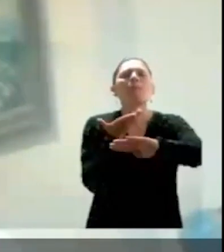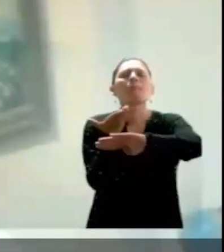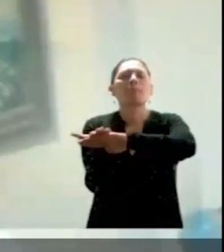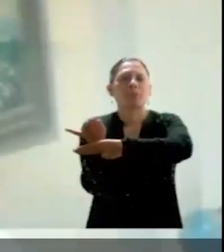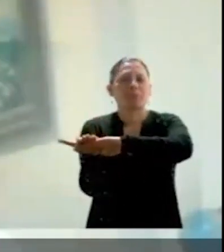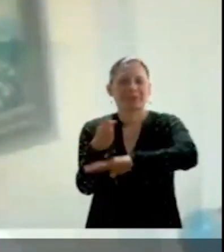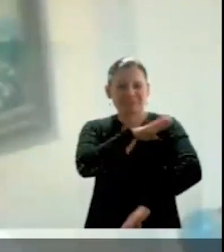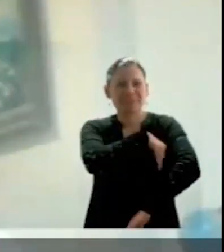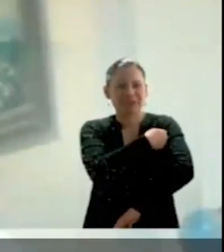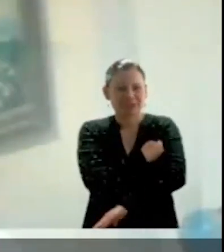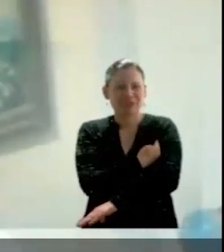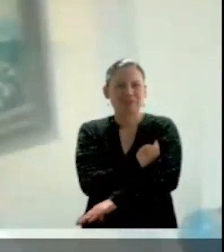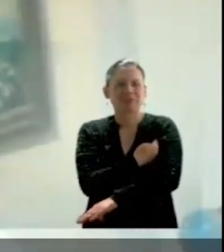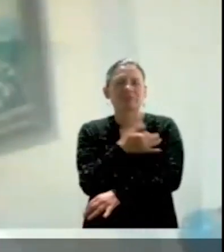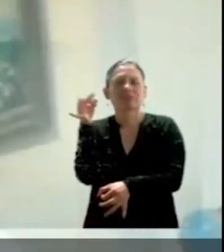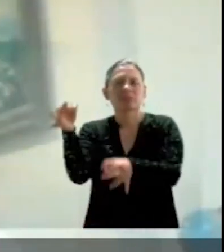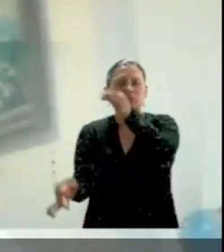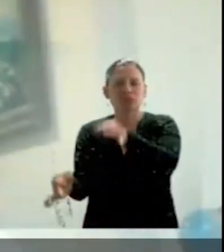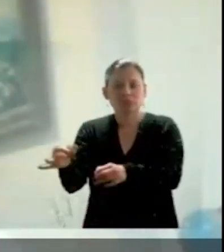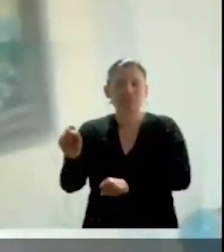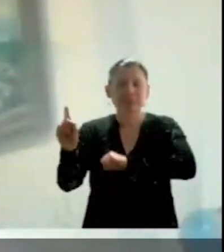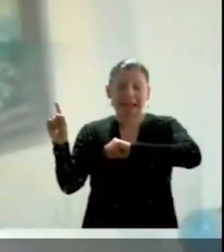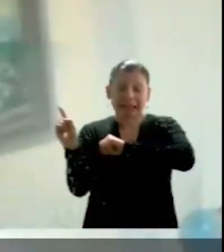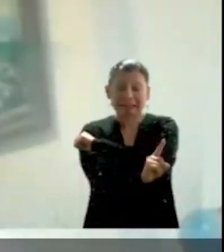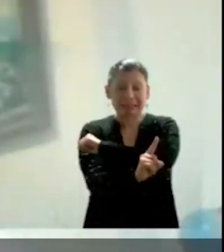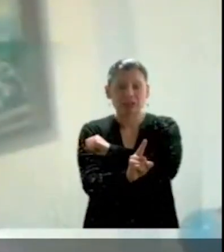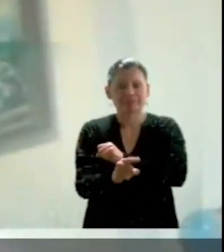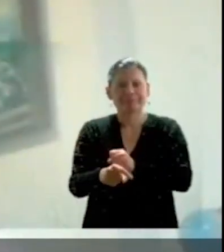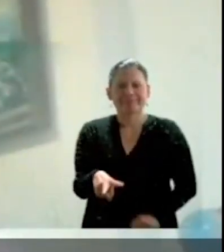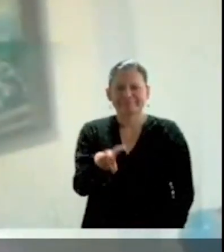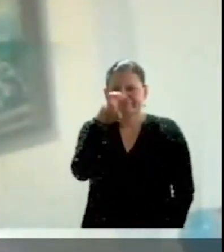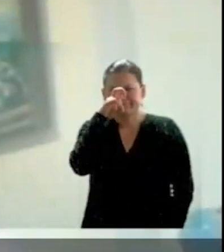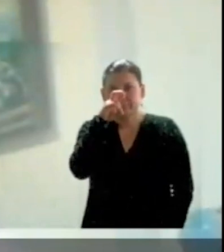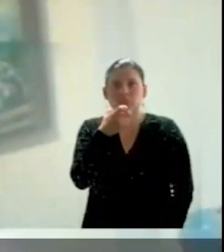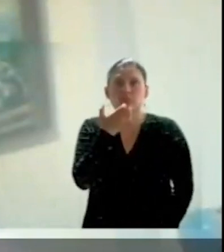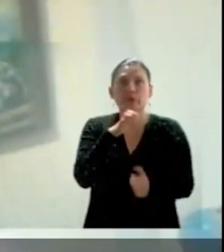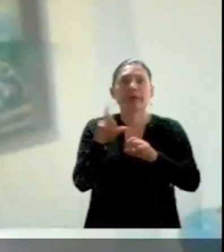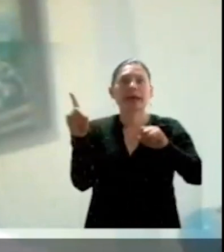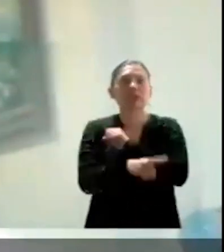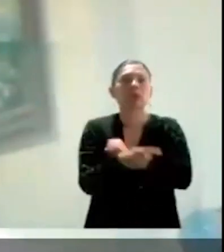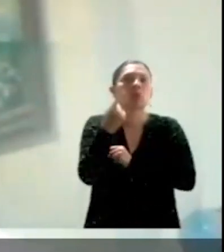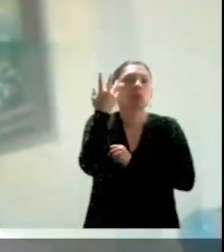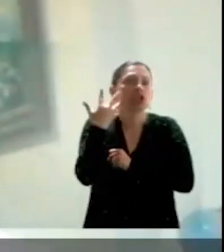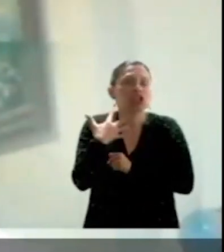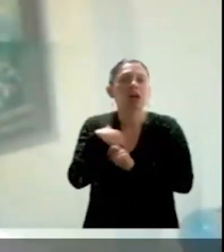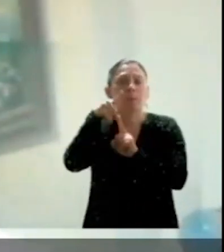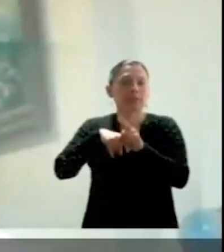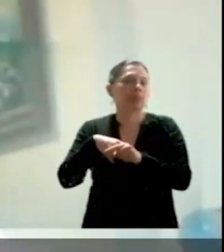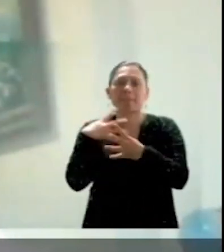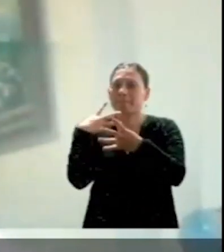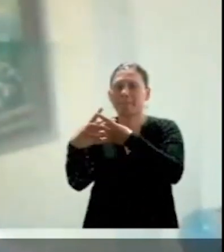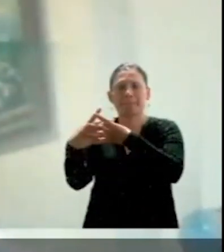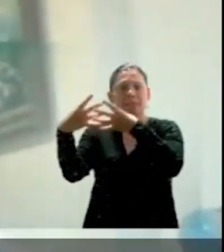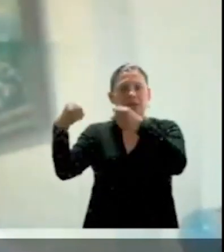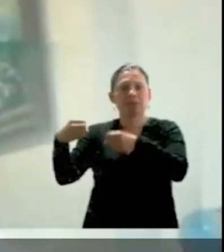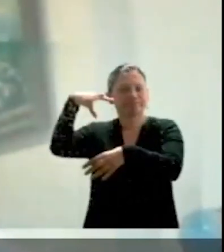que ha planteado el ministro. Es decir, hacer más severa la sanción del desacato, si son unos días de cárcel, poner más días.